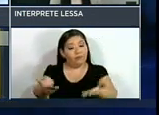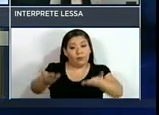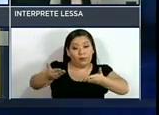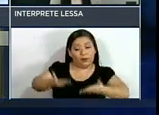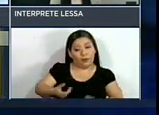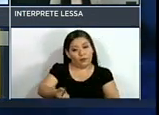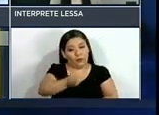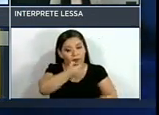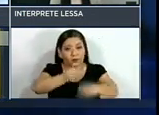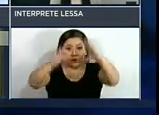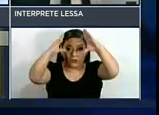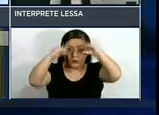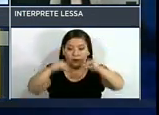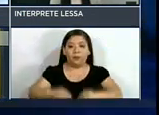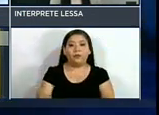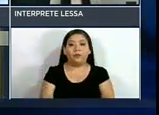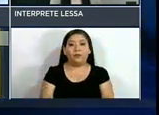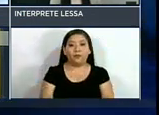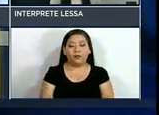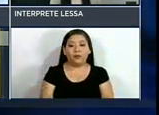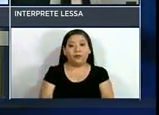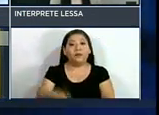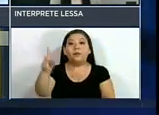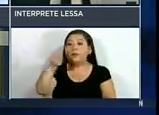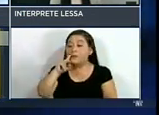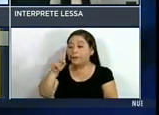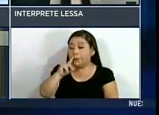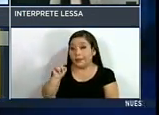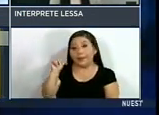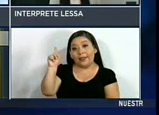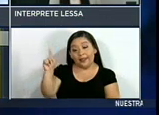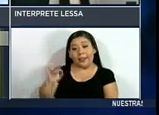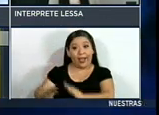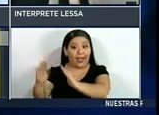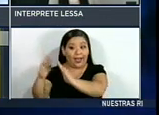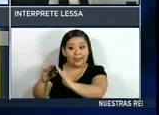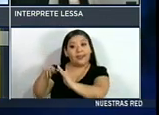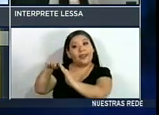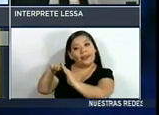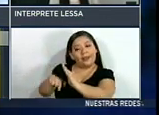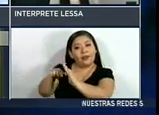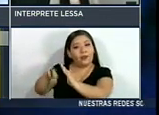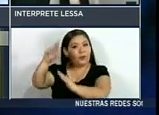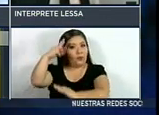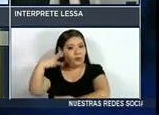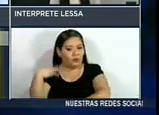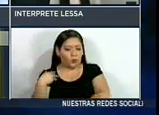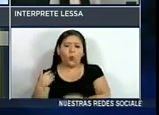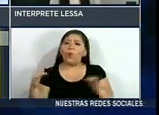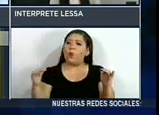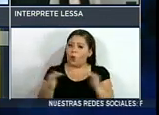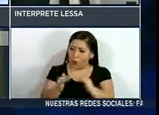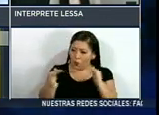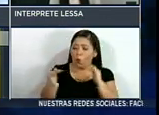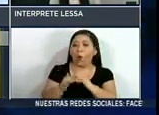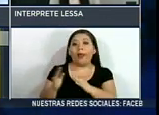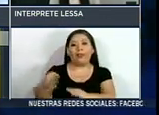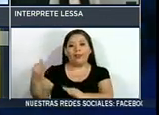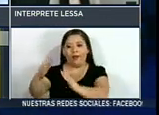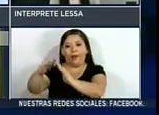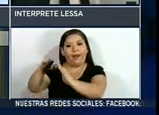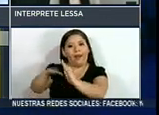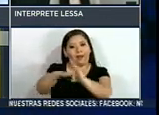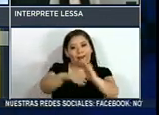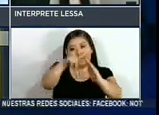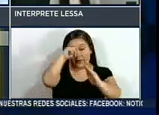estelar de Noticiero Hechos. Así es, Roxana nos acompaña desde casa, nosotros también practicando distanciamiento social y así les